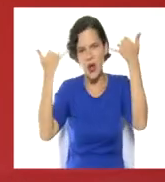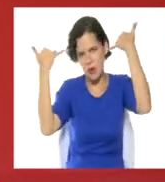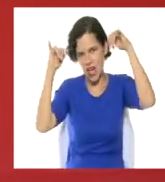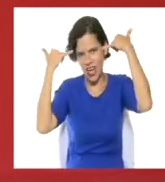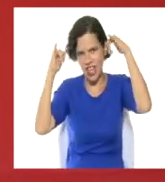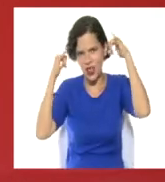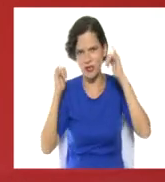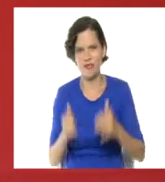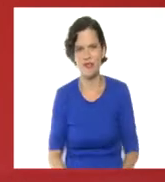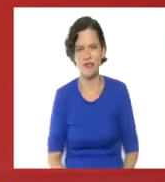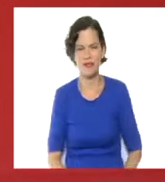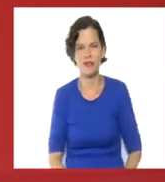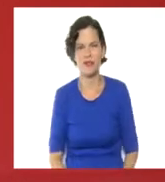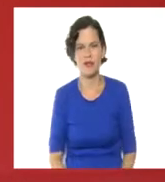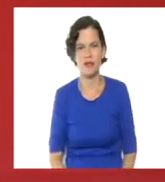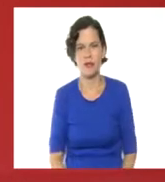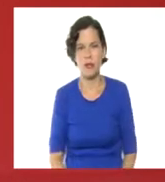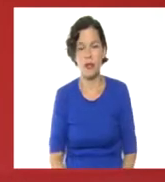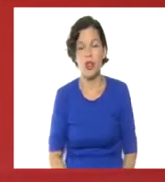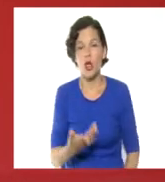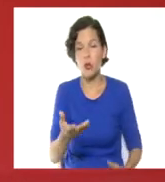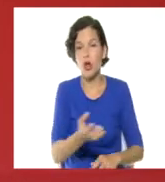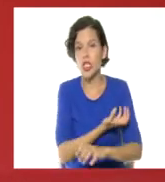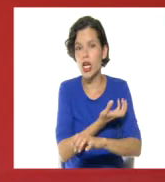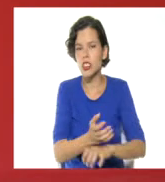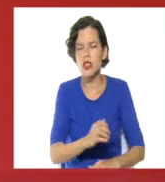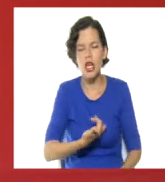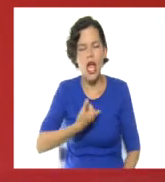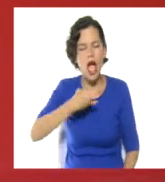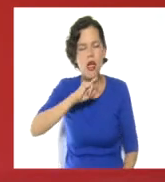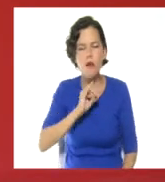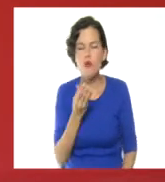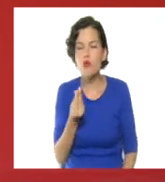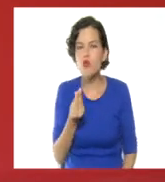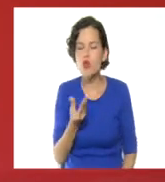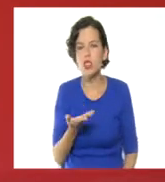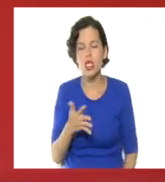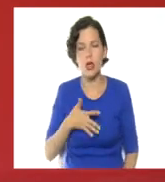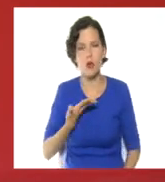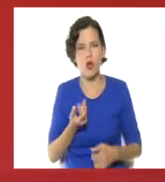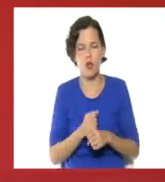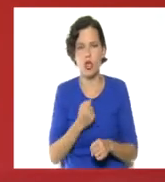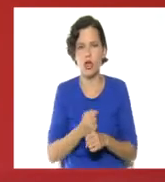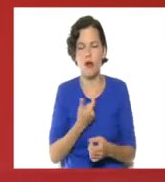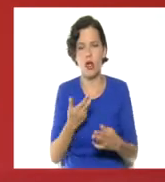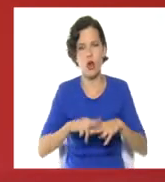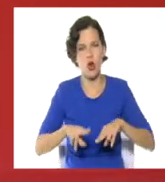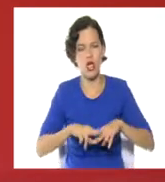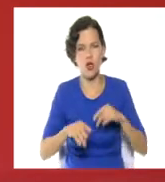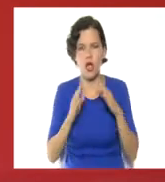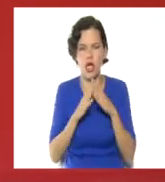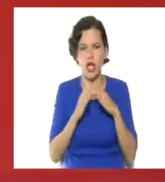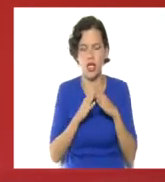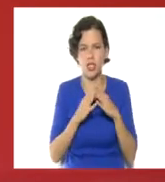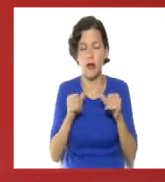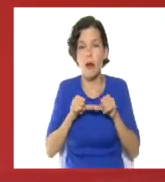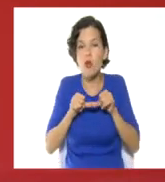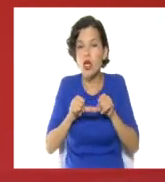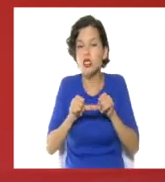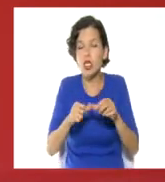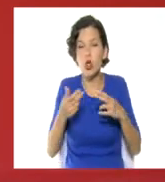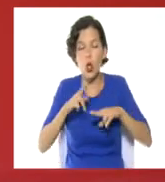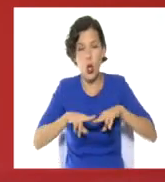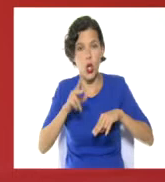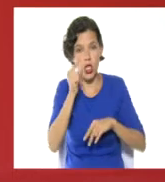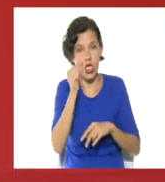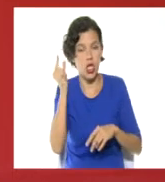parrandón. Muy bien, como estas canciones, hay muchas que podemos trabajar con ellos allí en casa. Vamos a continuar con nuestros niños y